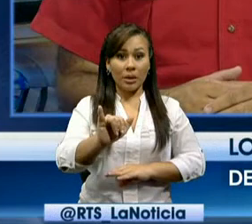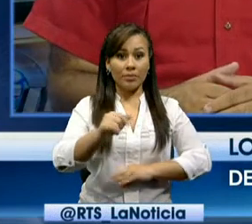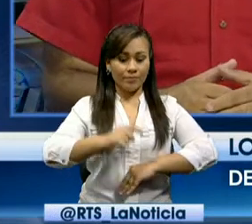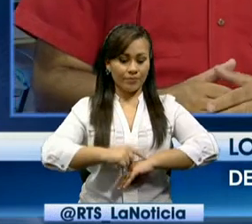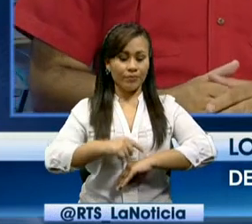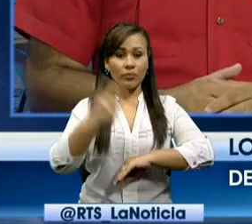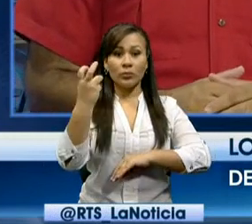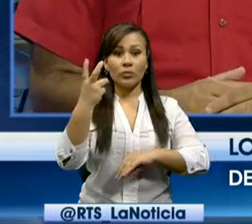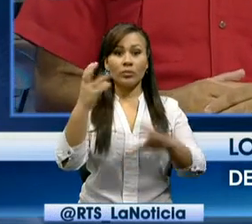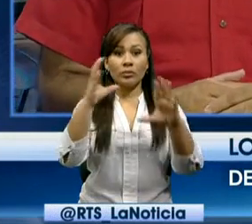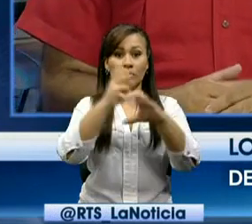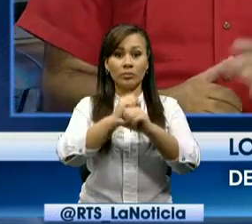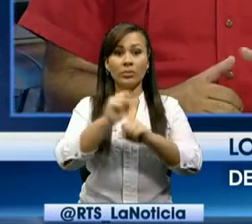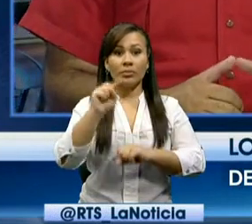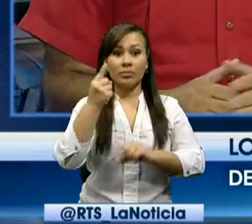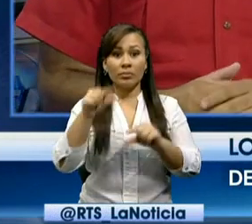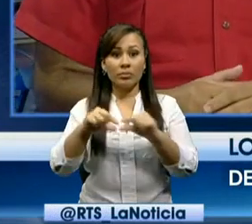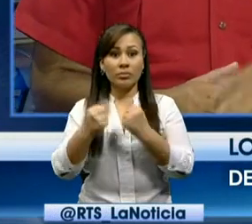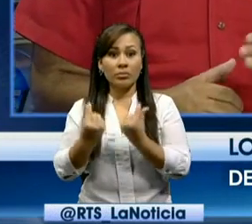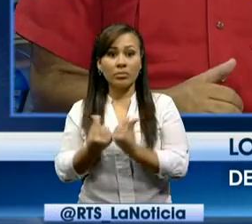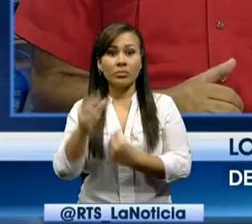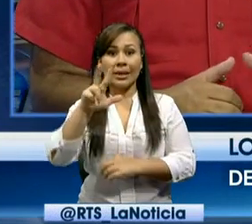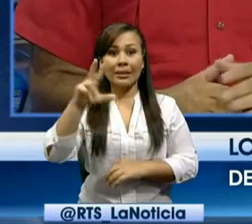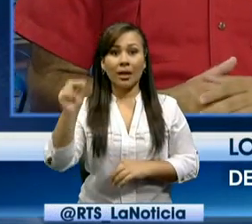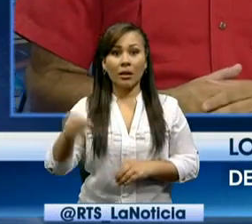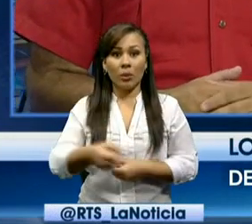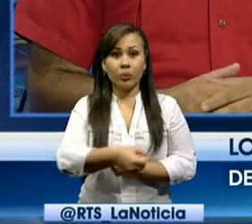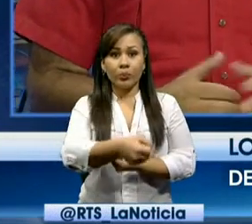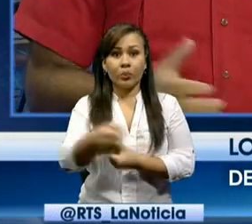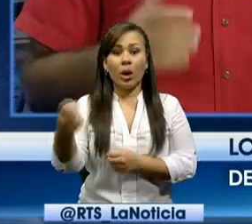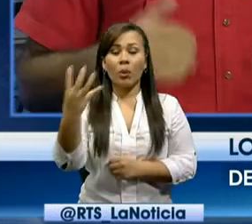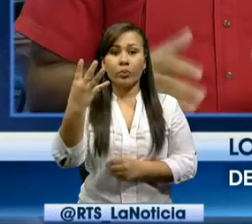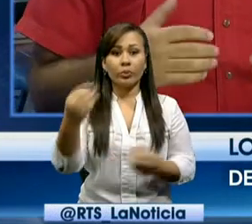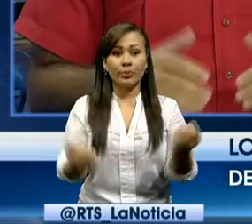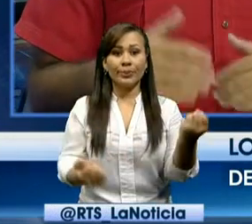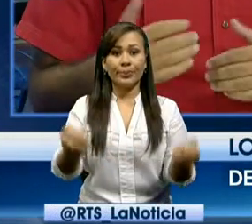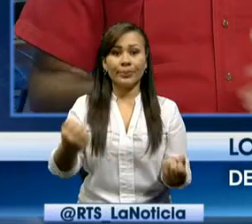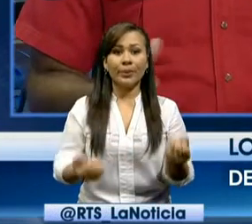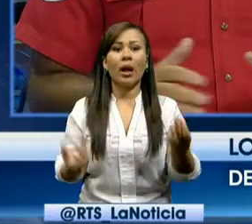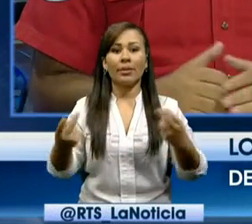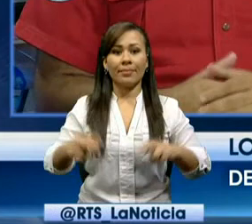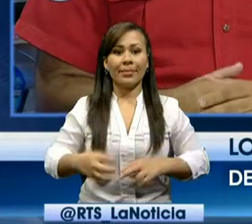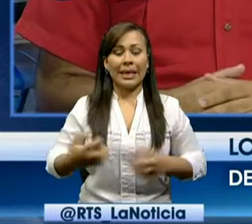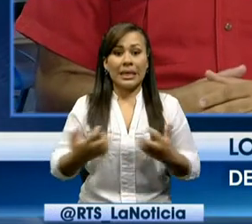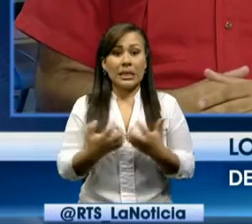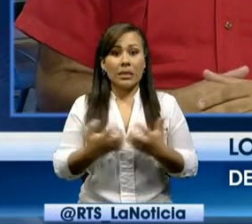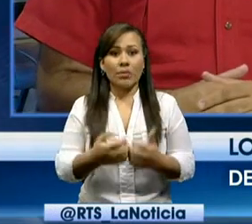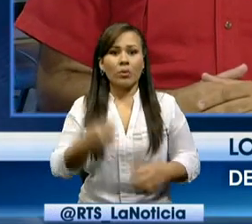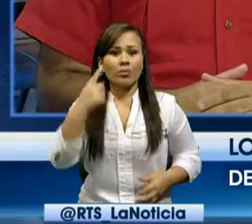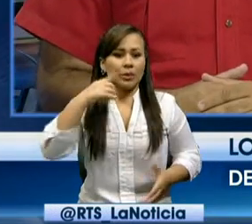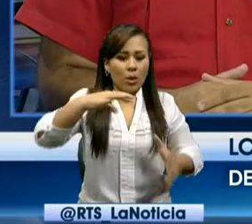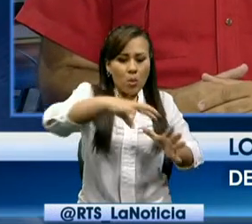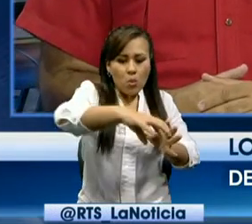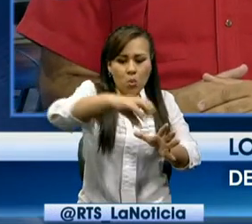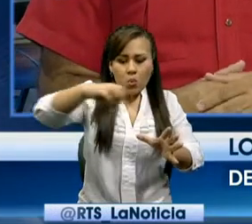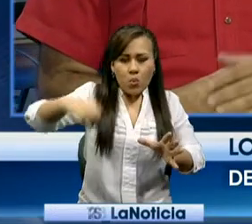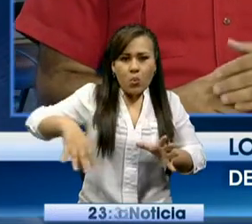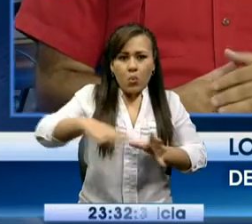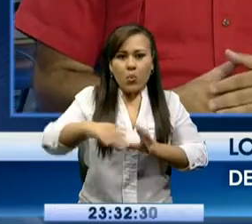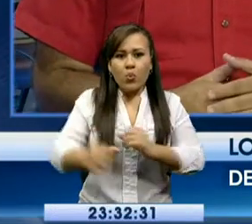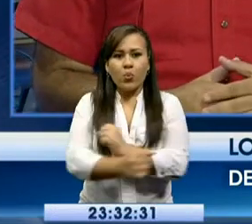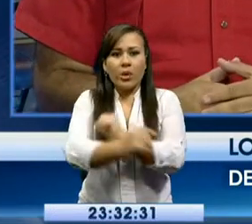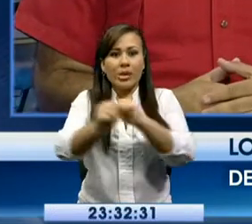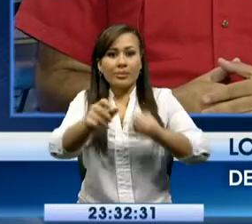la noche estaba saliendo el primer grupo de 30 bomberos con 4 carros y equipo pesado para proceder con los rescates. Para rescate,